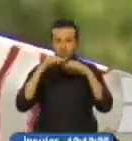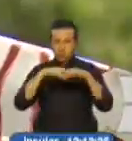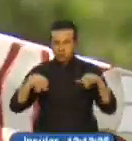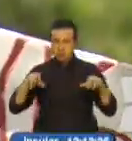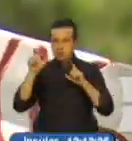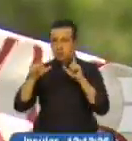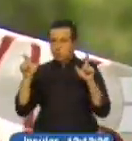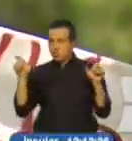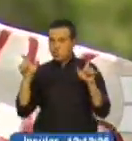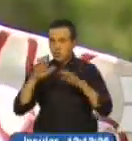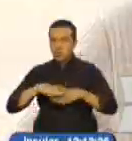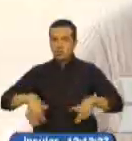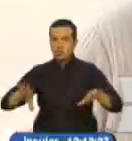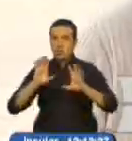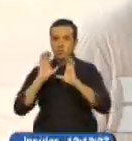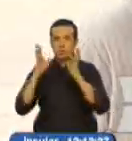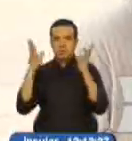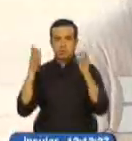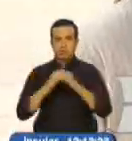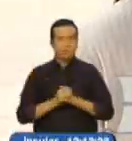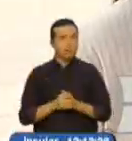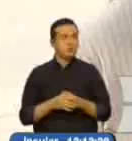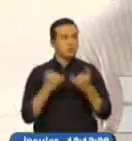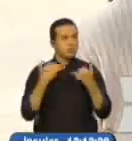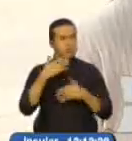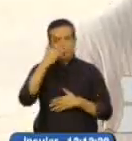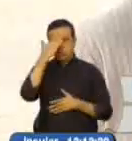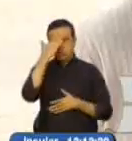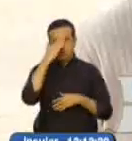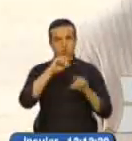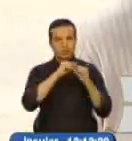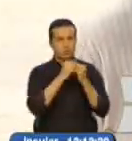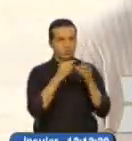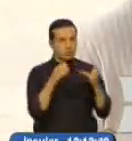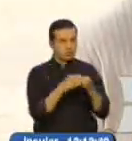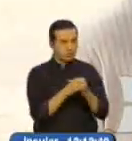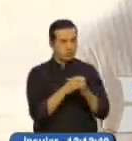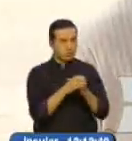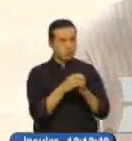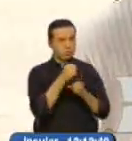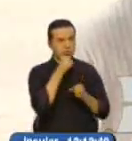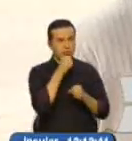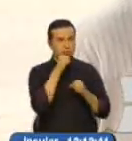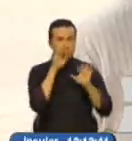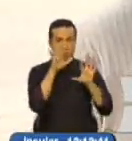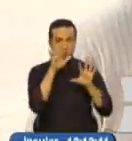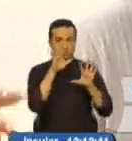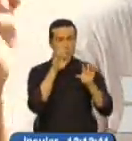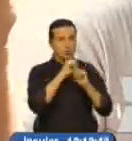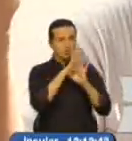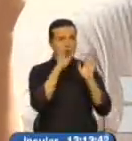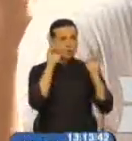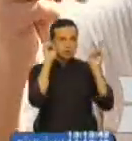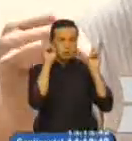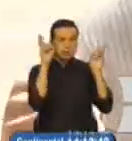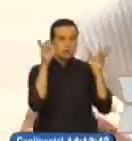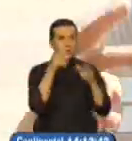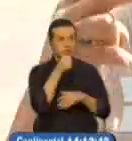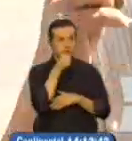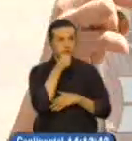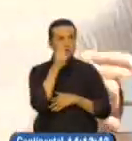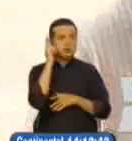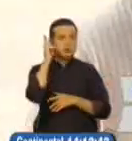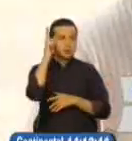con gente que no es del sector. Porque ahorita sabemos que hay una mesa de prensa arriba a las 10. Supuestamente con